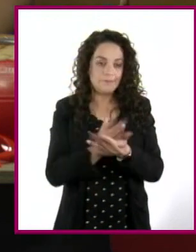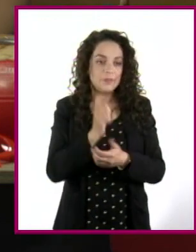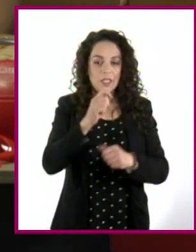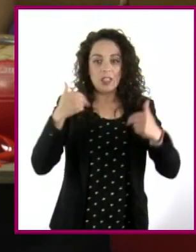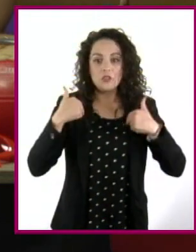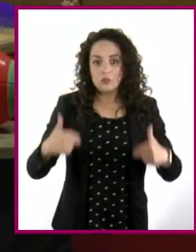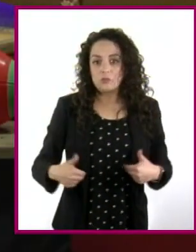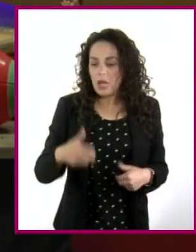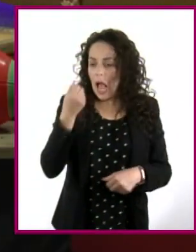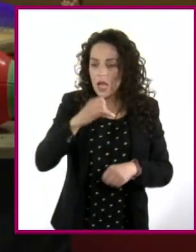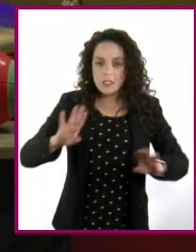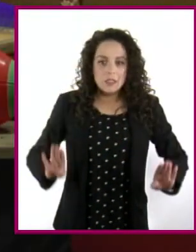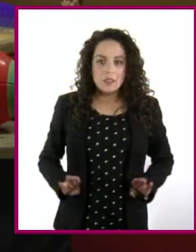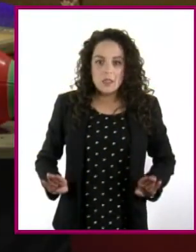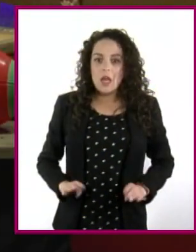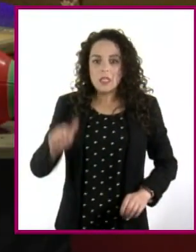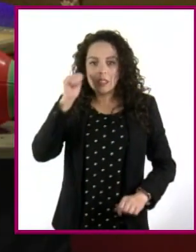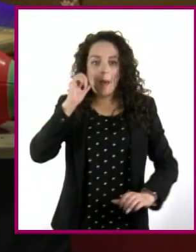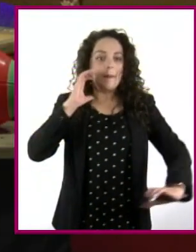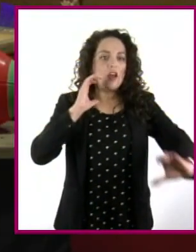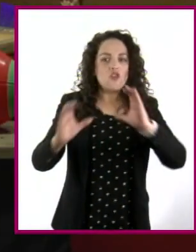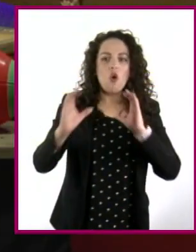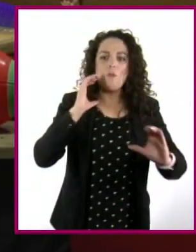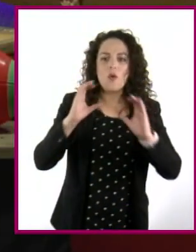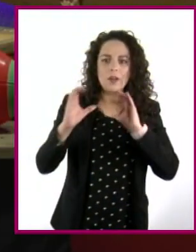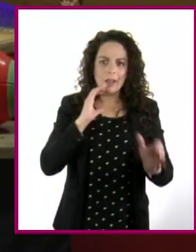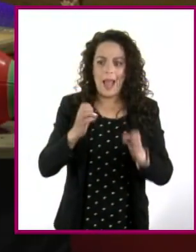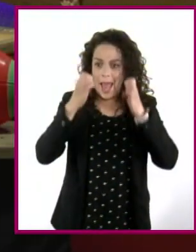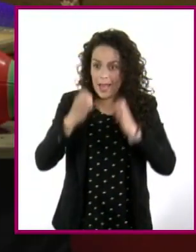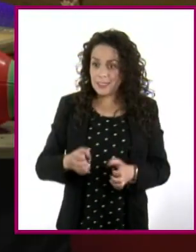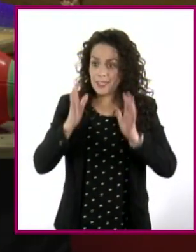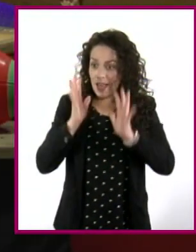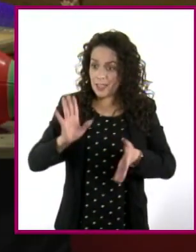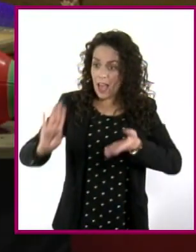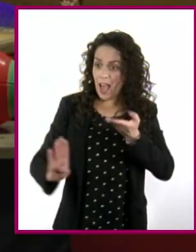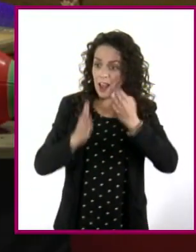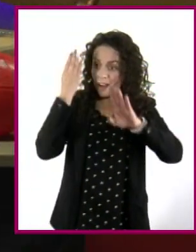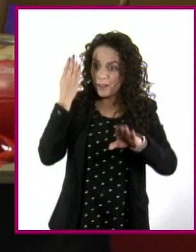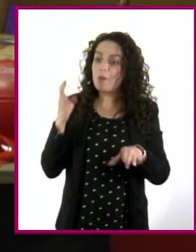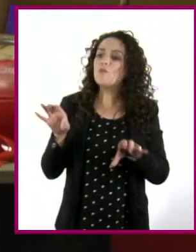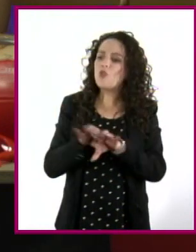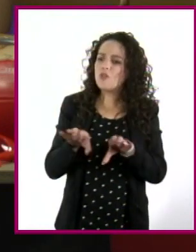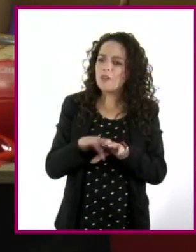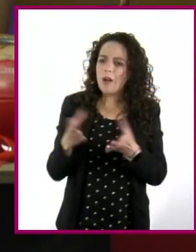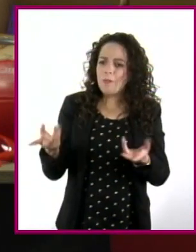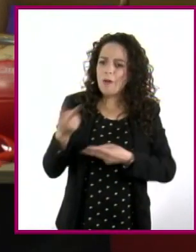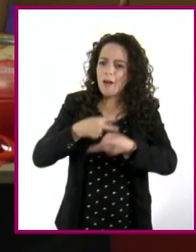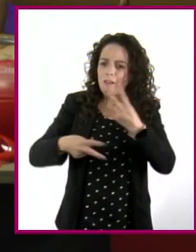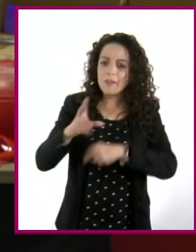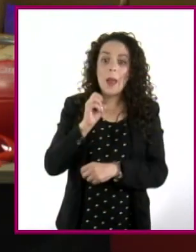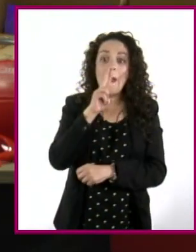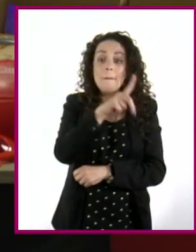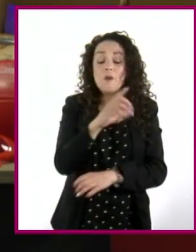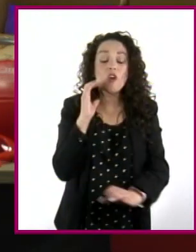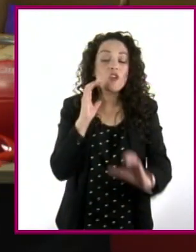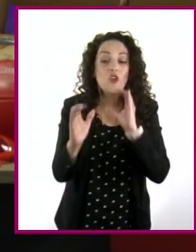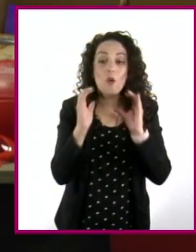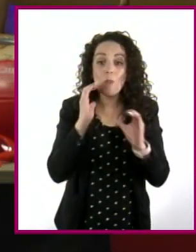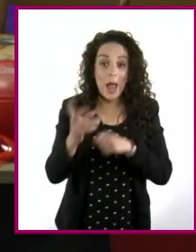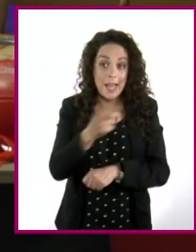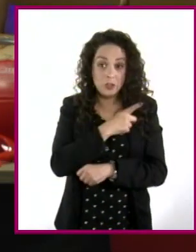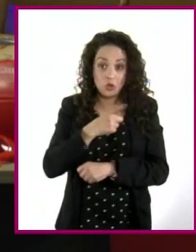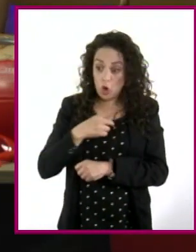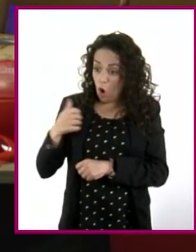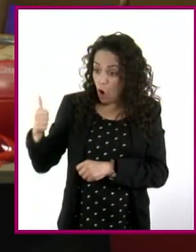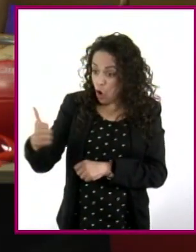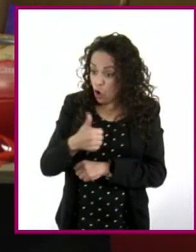por naturaleza y que nuestra existencia en el mundo también es originada por la comunicación. No podemos vivir en solitario y nuestra evolución en